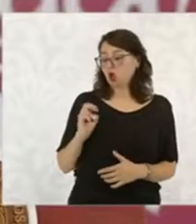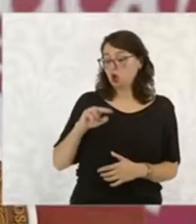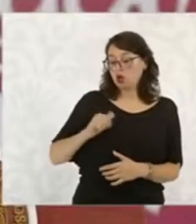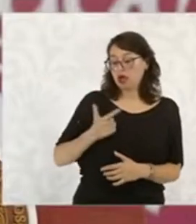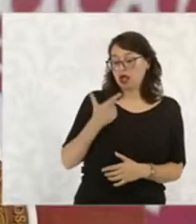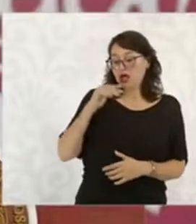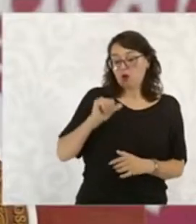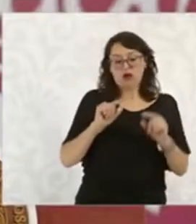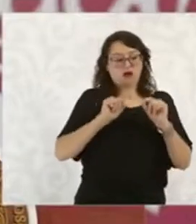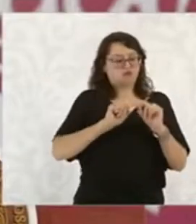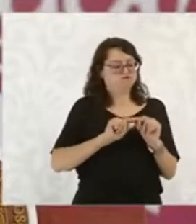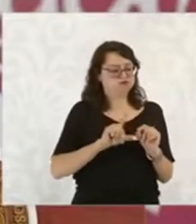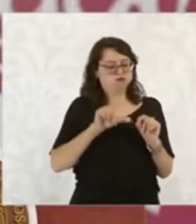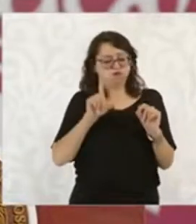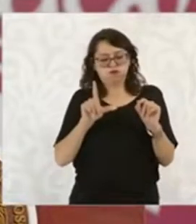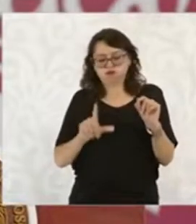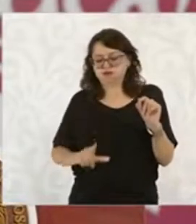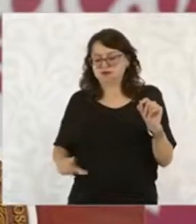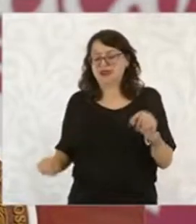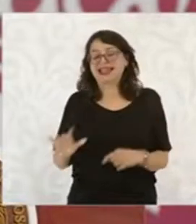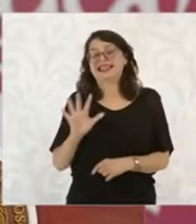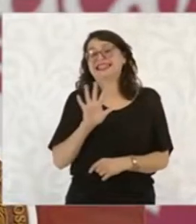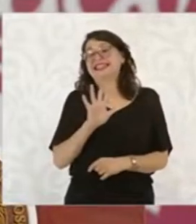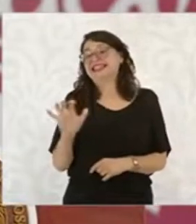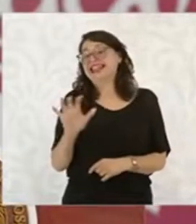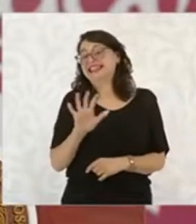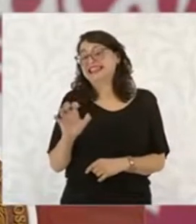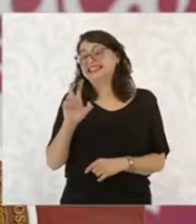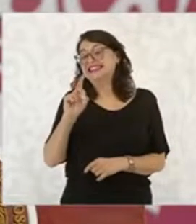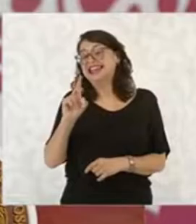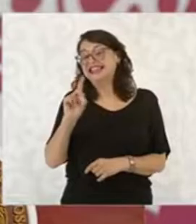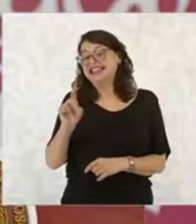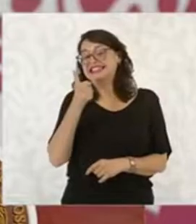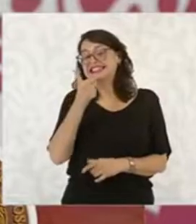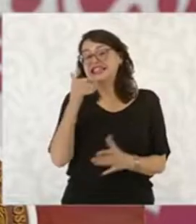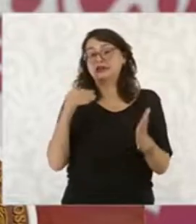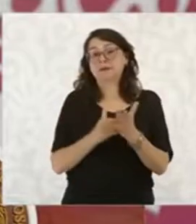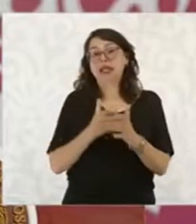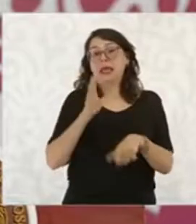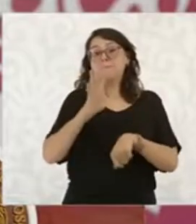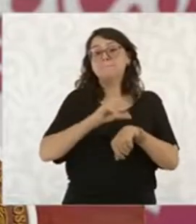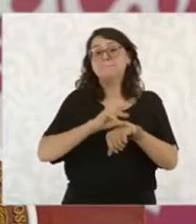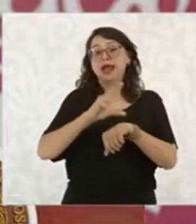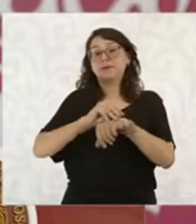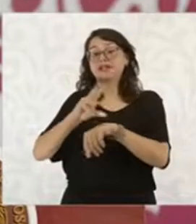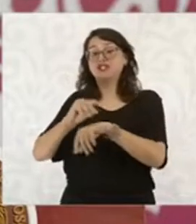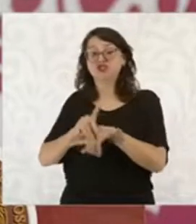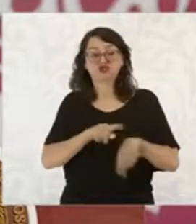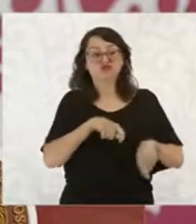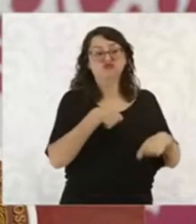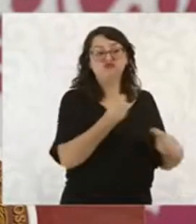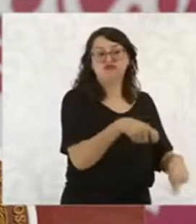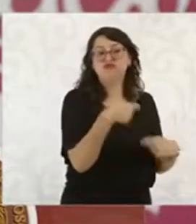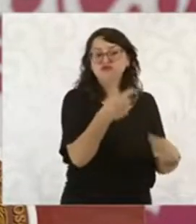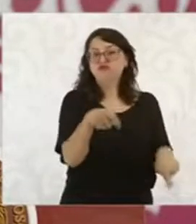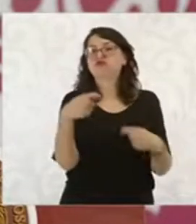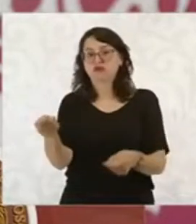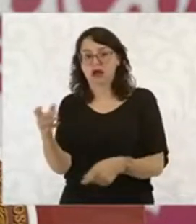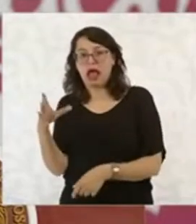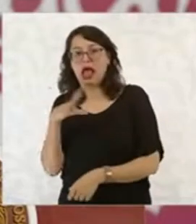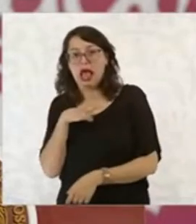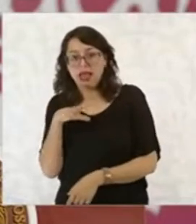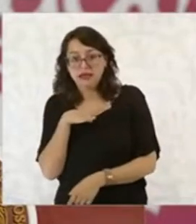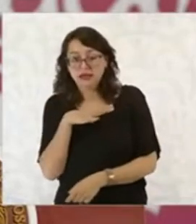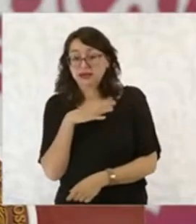revisar las más de 536,000 concesiones que ha otorgado la institución, una a una. Resultado de